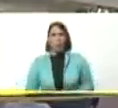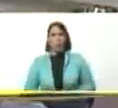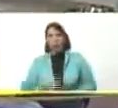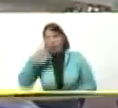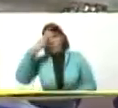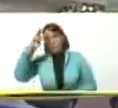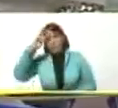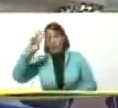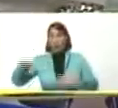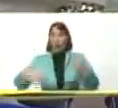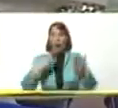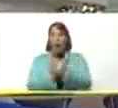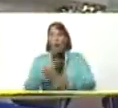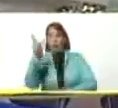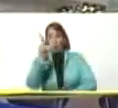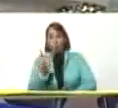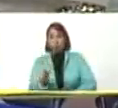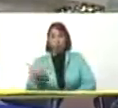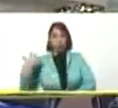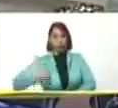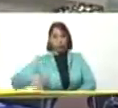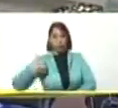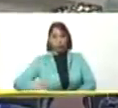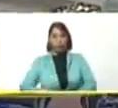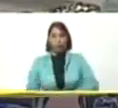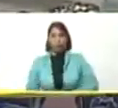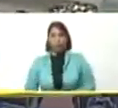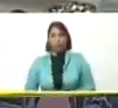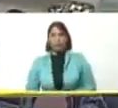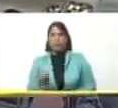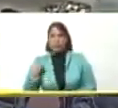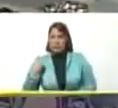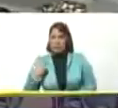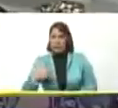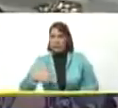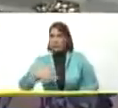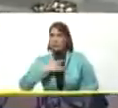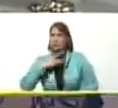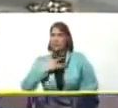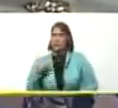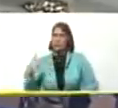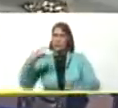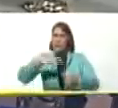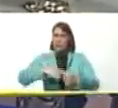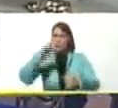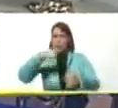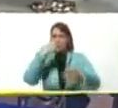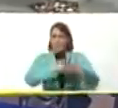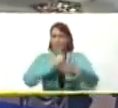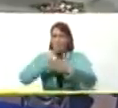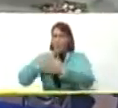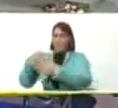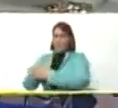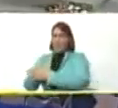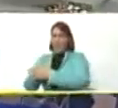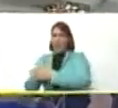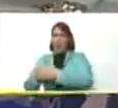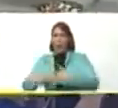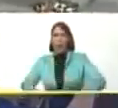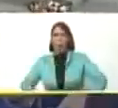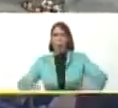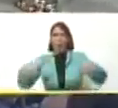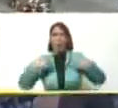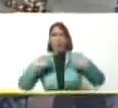México hasta la Patagonia. Y sentirse parte de la batalla de la humanidad por un mundo